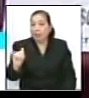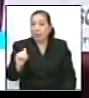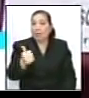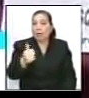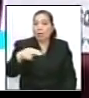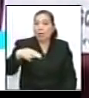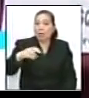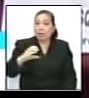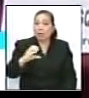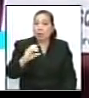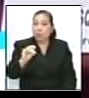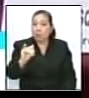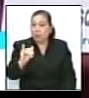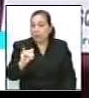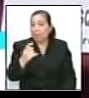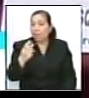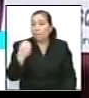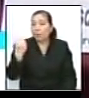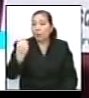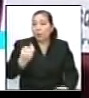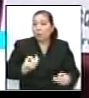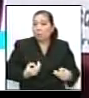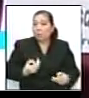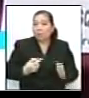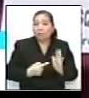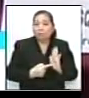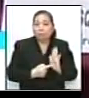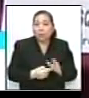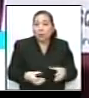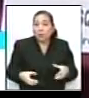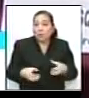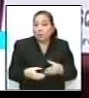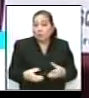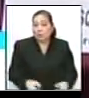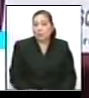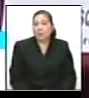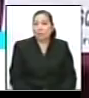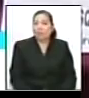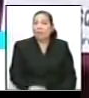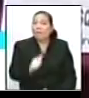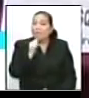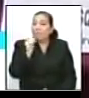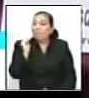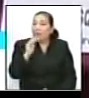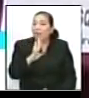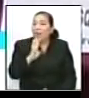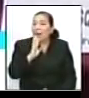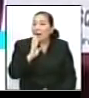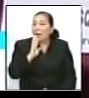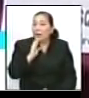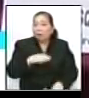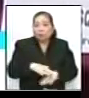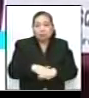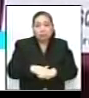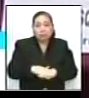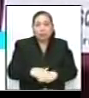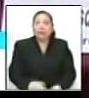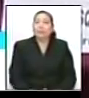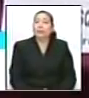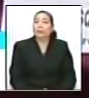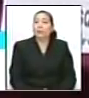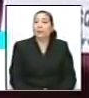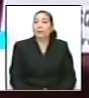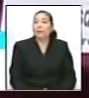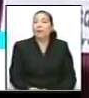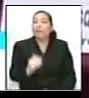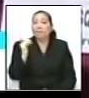por el Poder Judicial por la presunta comisión del delito de falsa declaración en procedimiento administrativo